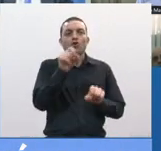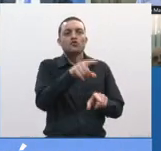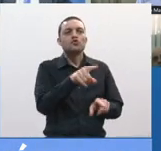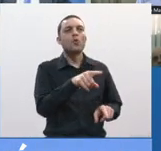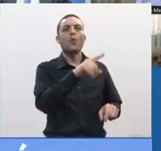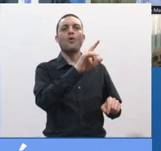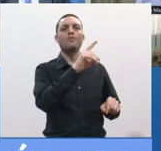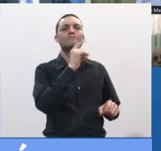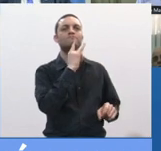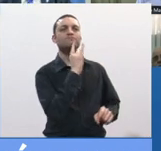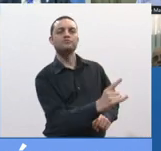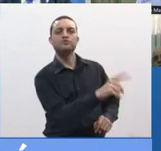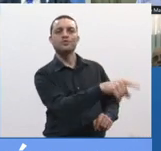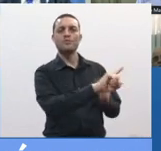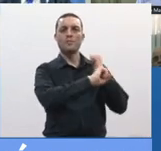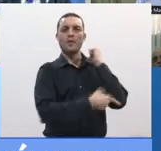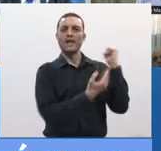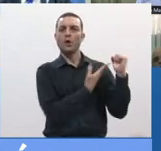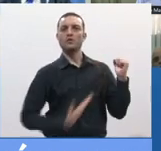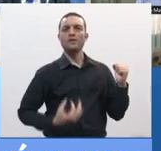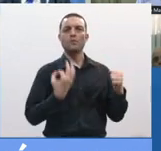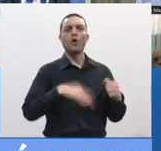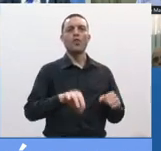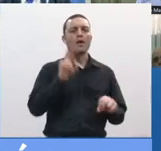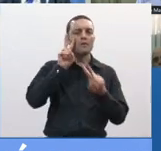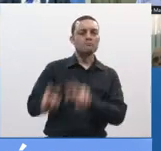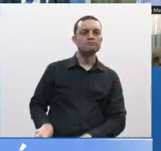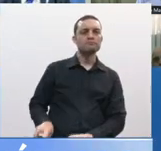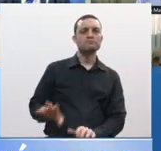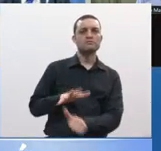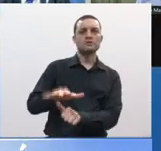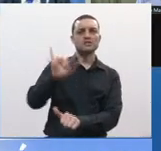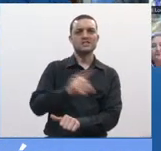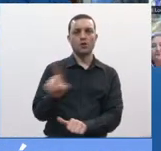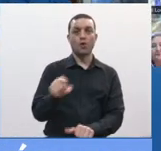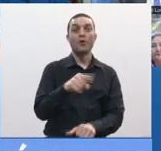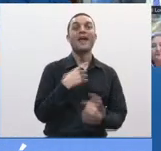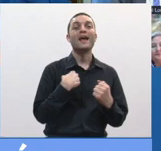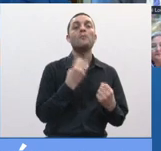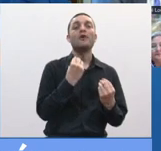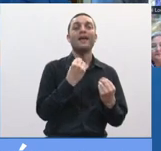realiza la propuesta de los candidatos a ocupar los cargos en cuestión.